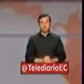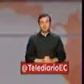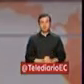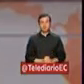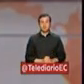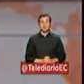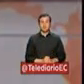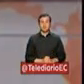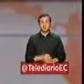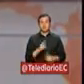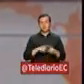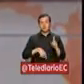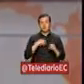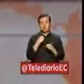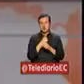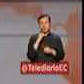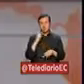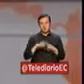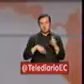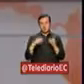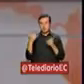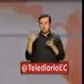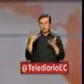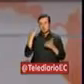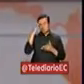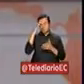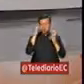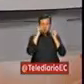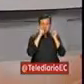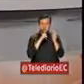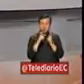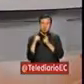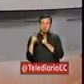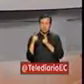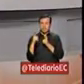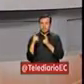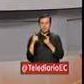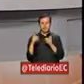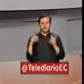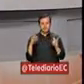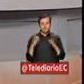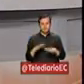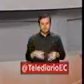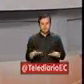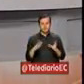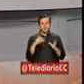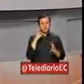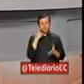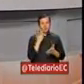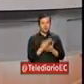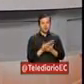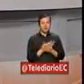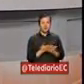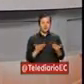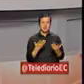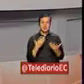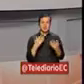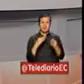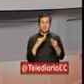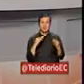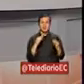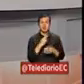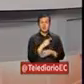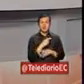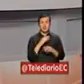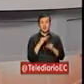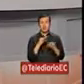no se puede trabajar en la universidad sin presencia policial. Lo que nosotros tenemos es una demostración de la fragilidad de la